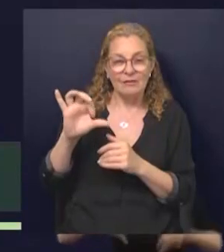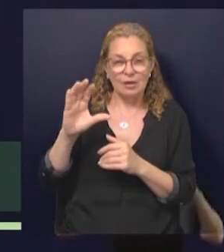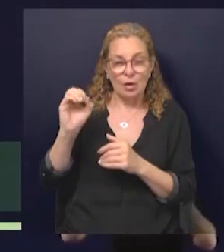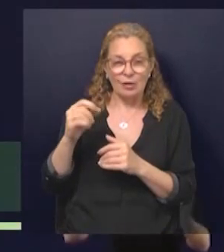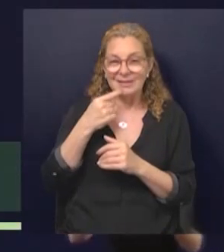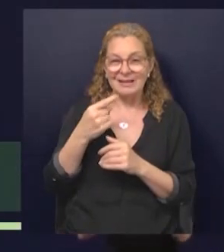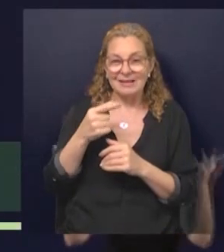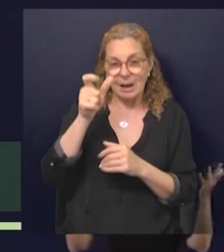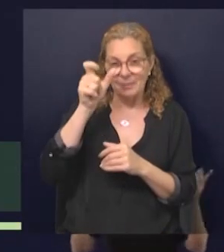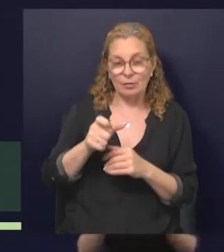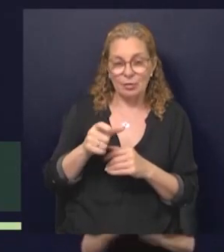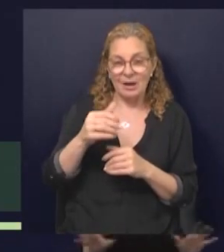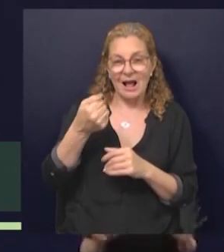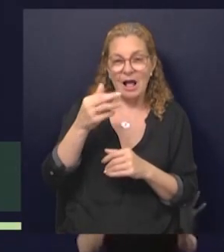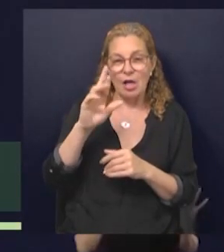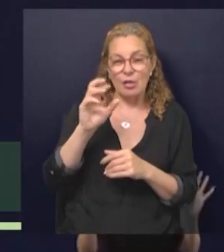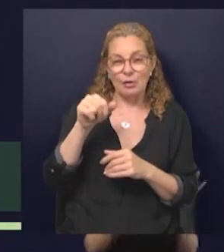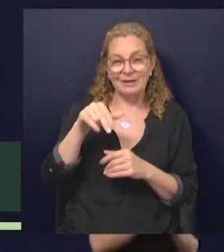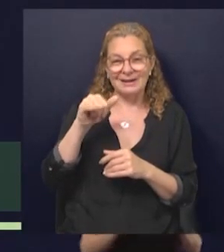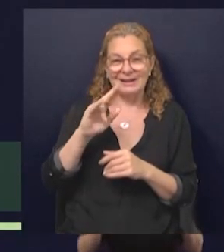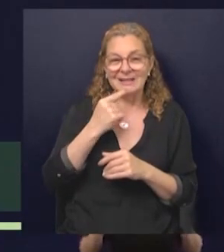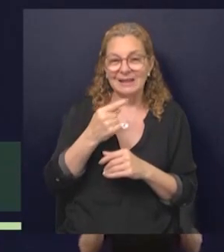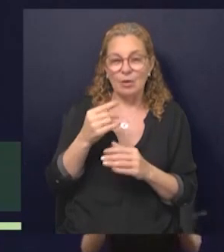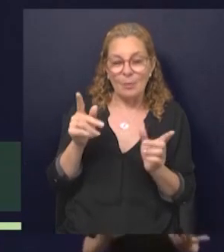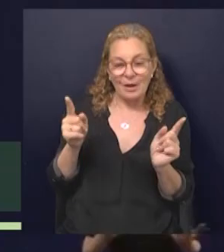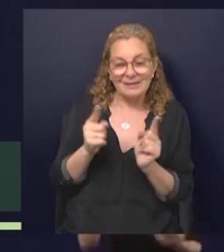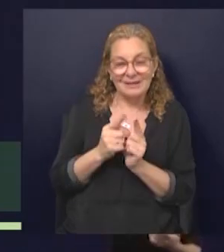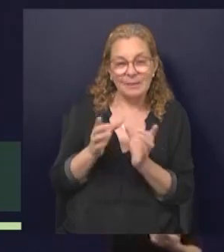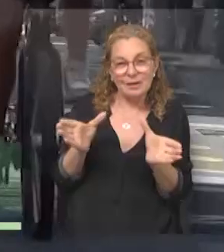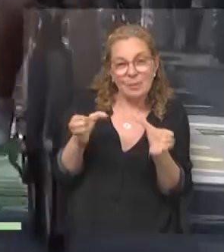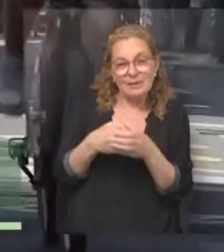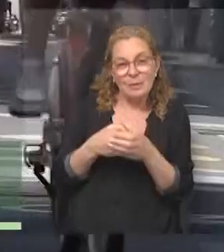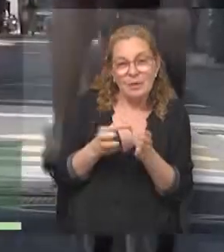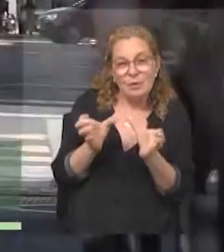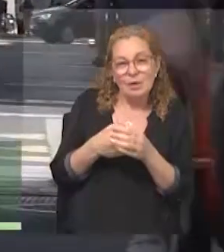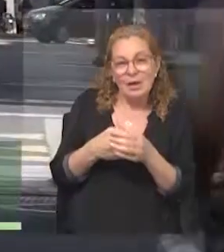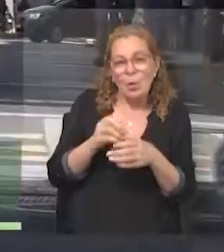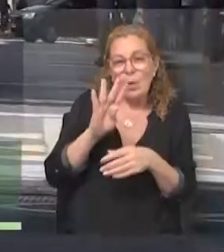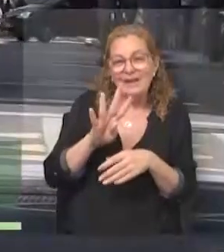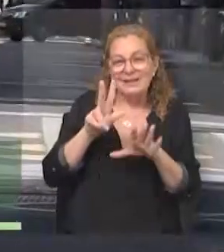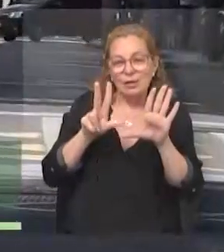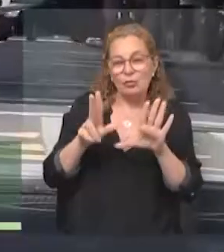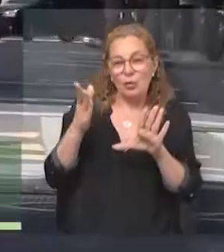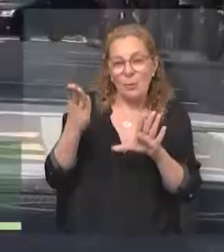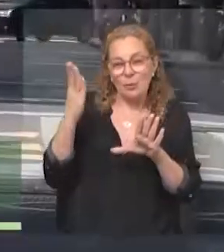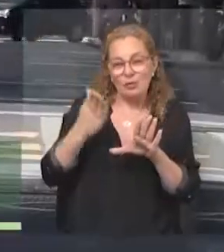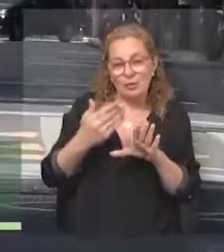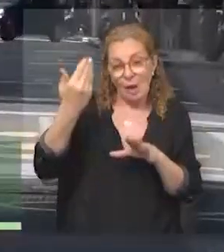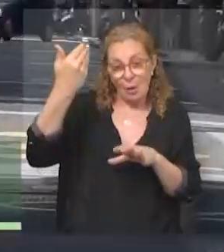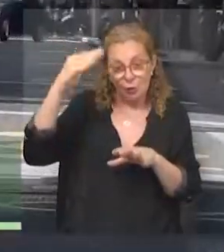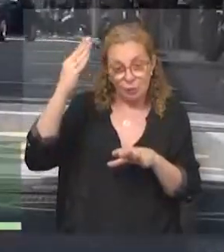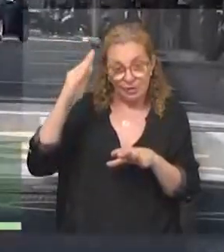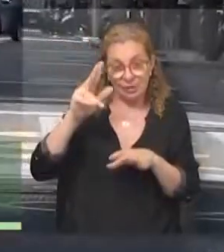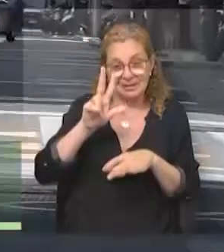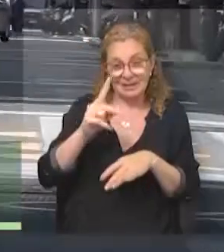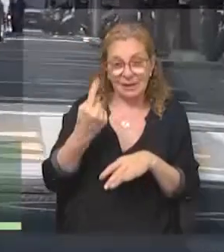Vocero presidencial Manuel adorni afirmó que con el achicamiento de la planta se van a reducir un 48 por las autoridades superiores y un